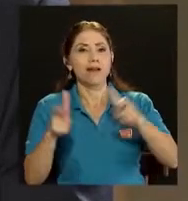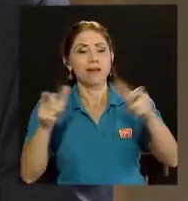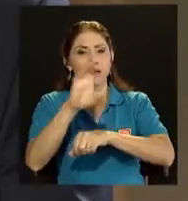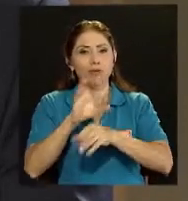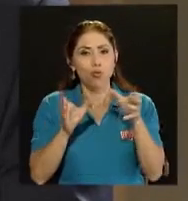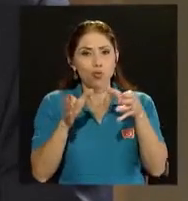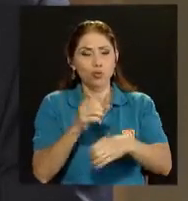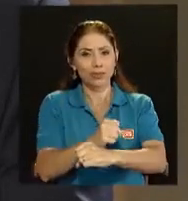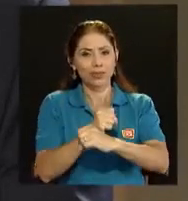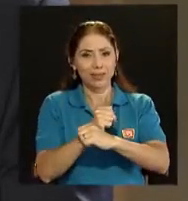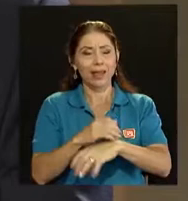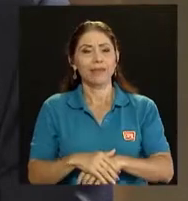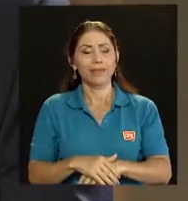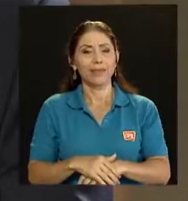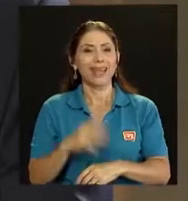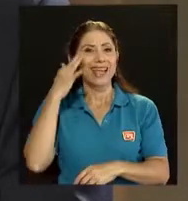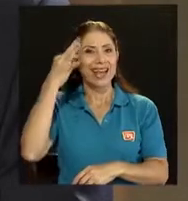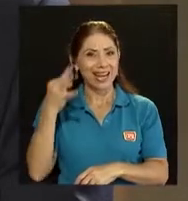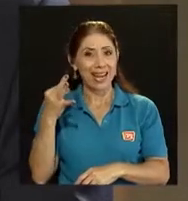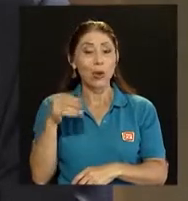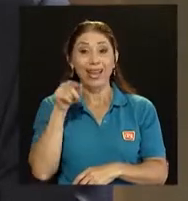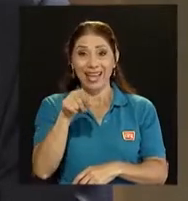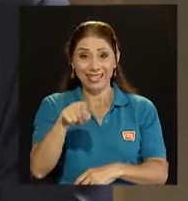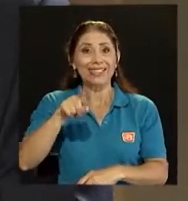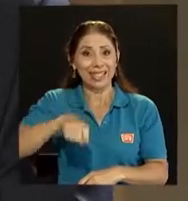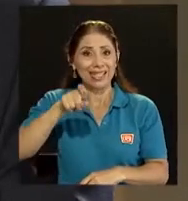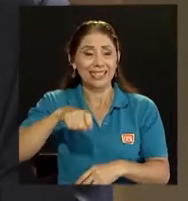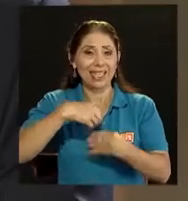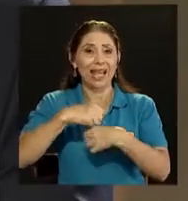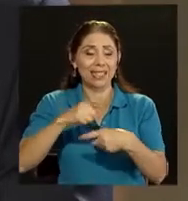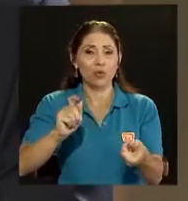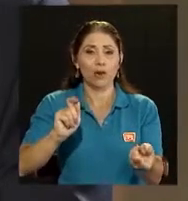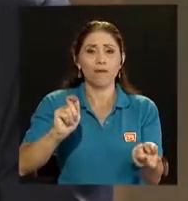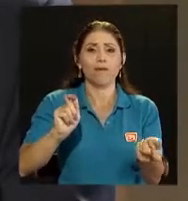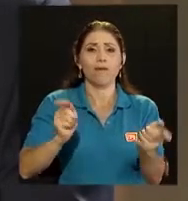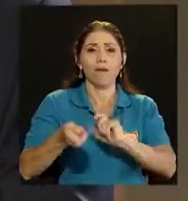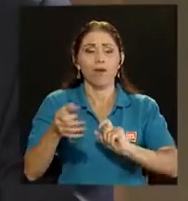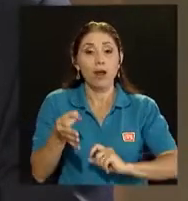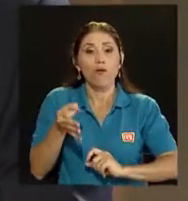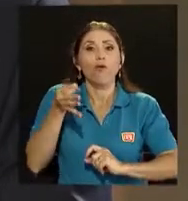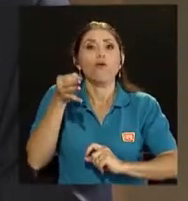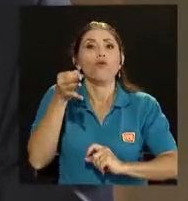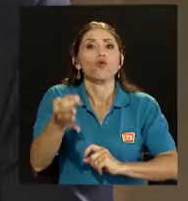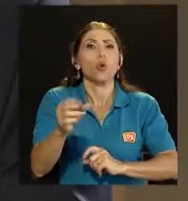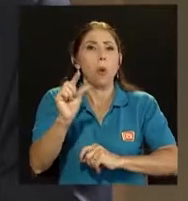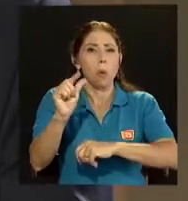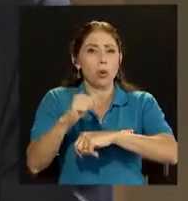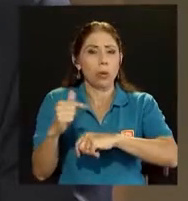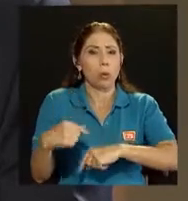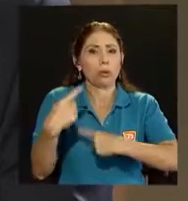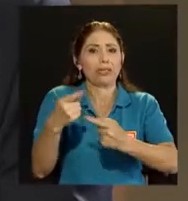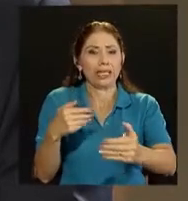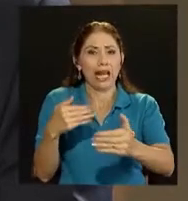esa reforma sí se necesita hacer en un futuro cercano. ¿Por qué? Porque